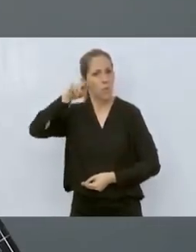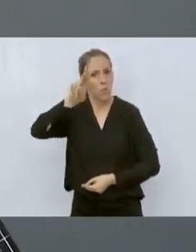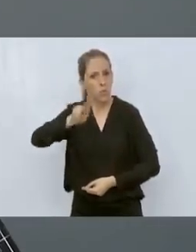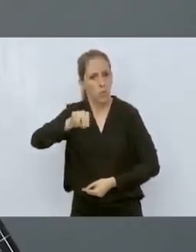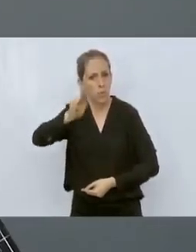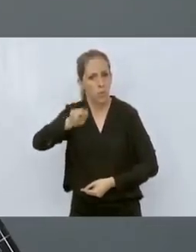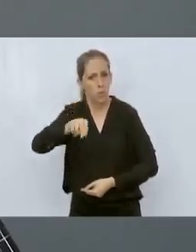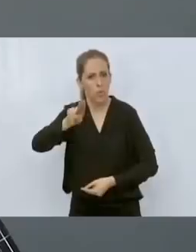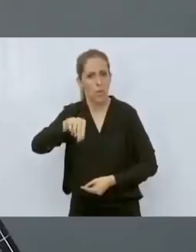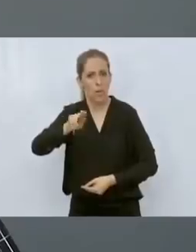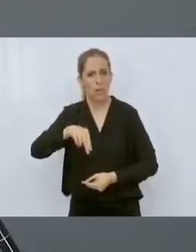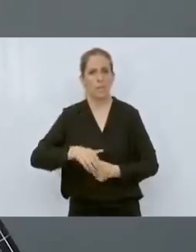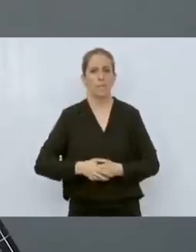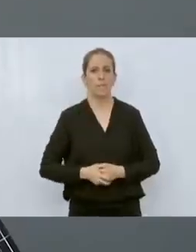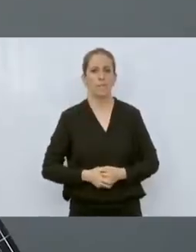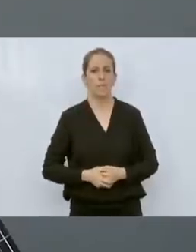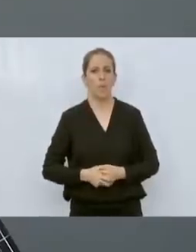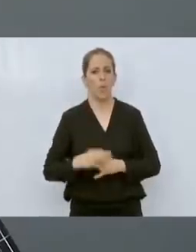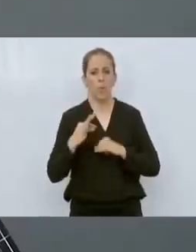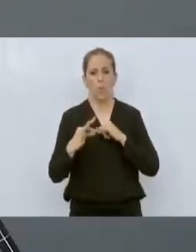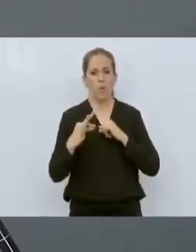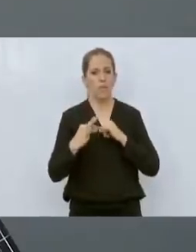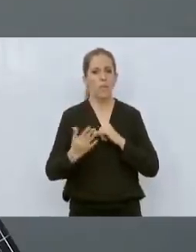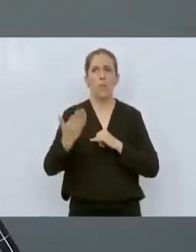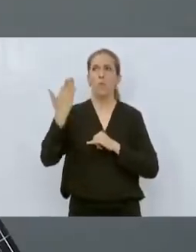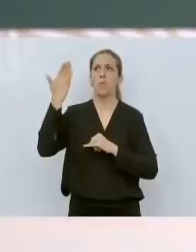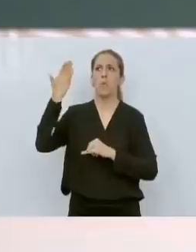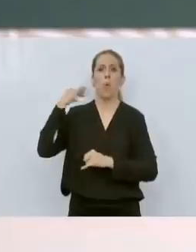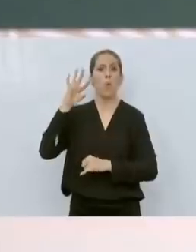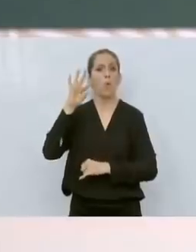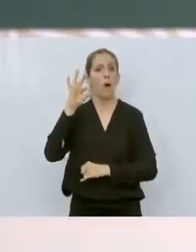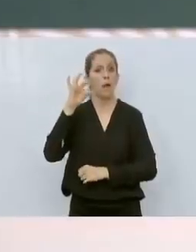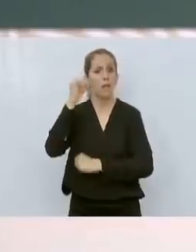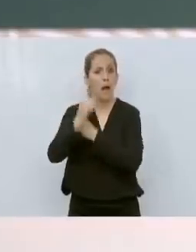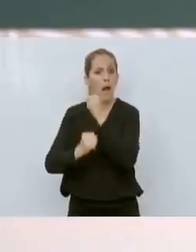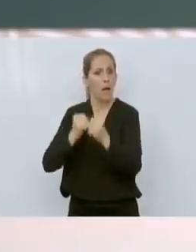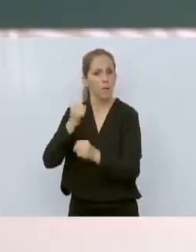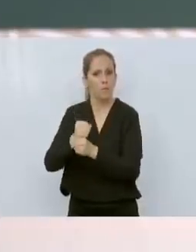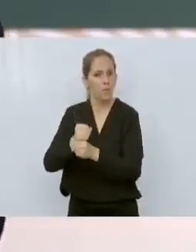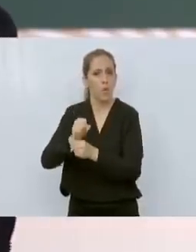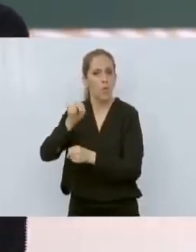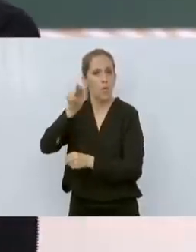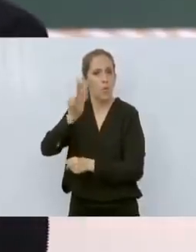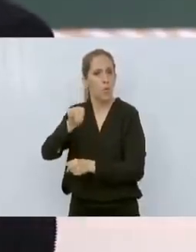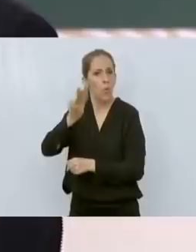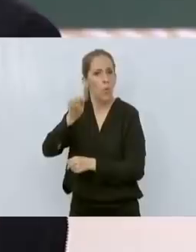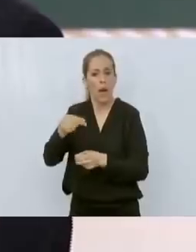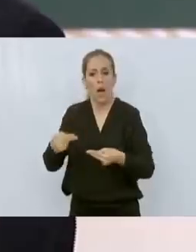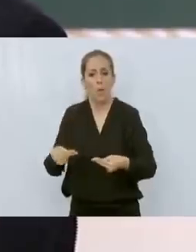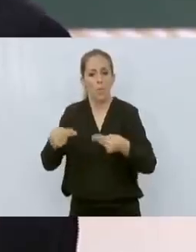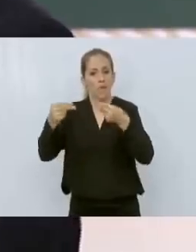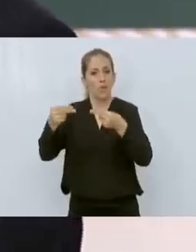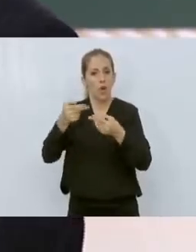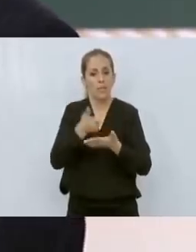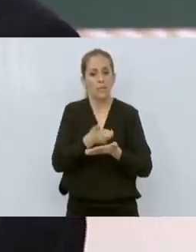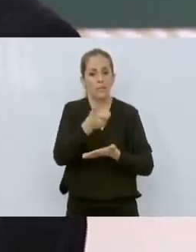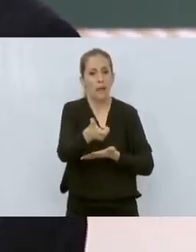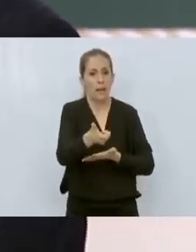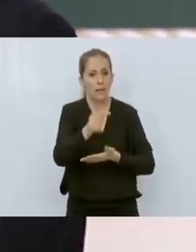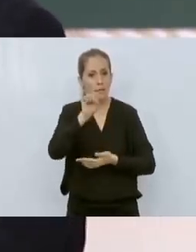el periodo neoliberal, en los últimos 40 años, nunca se había aumentado el salario mínimo. Como ahora,